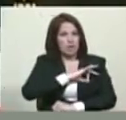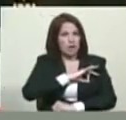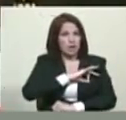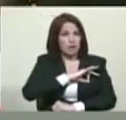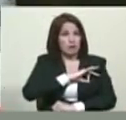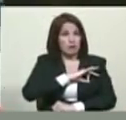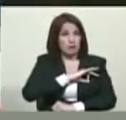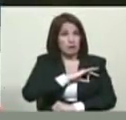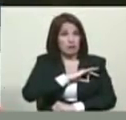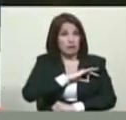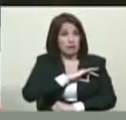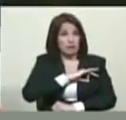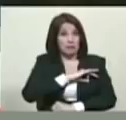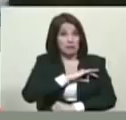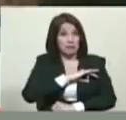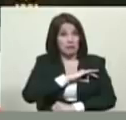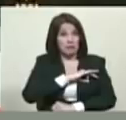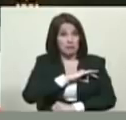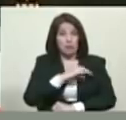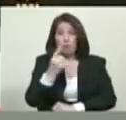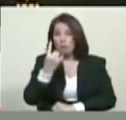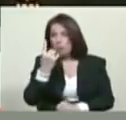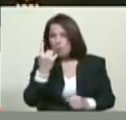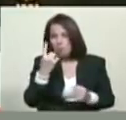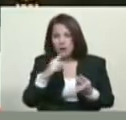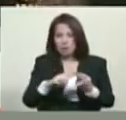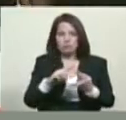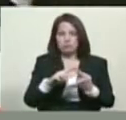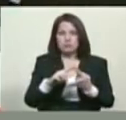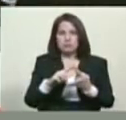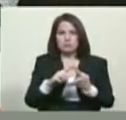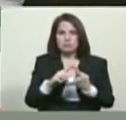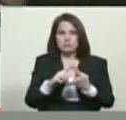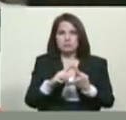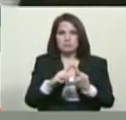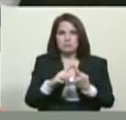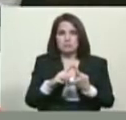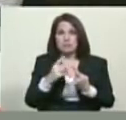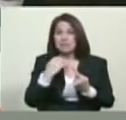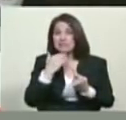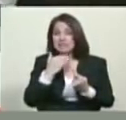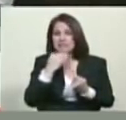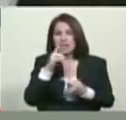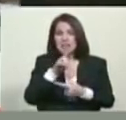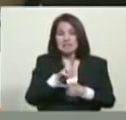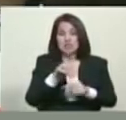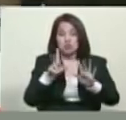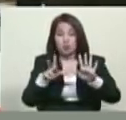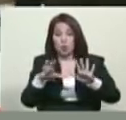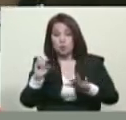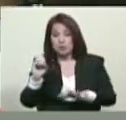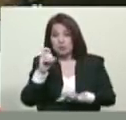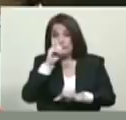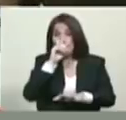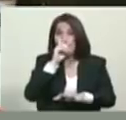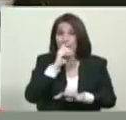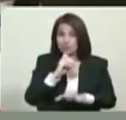Bolivia ha empezado a cambiar. Solo quiero decir un dato. Casi en 180 años nos dejaron